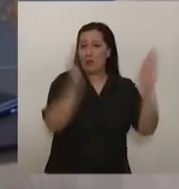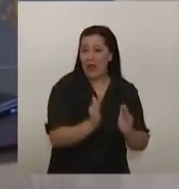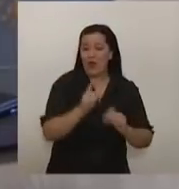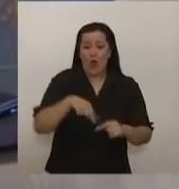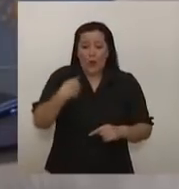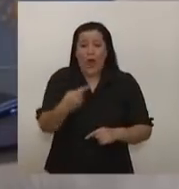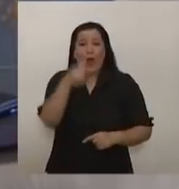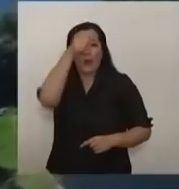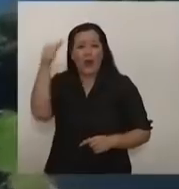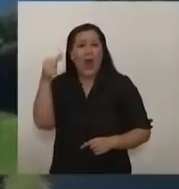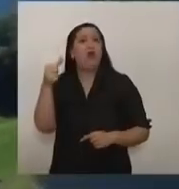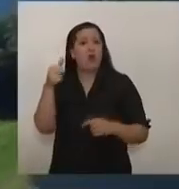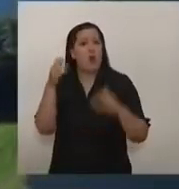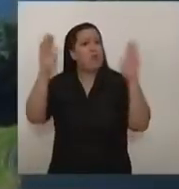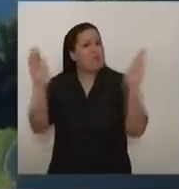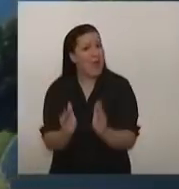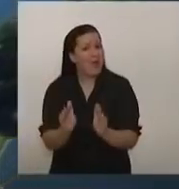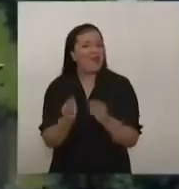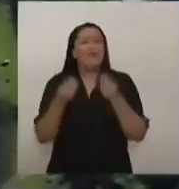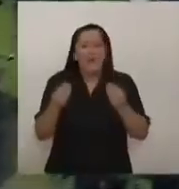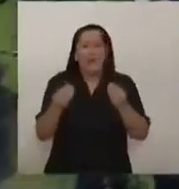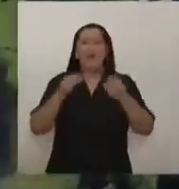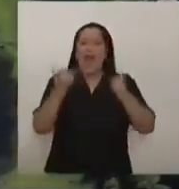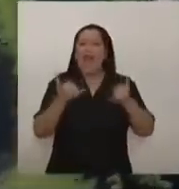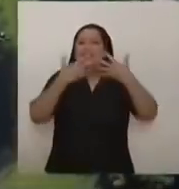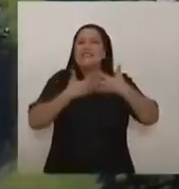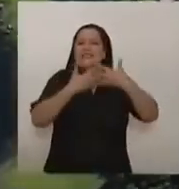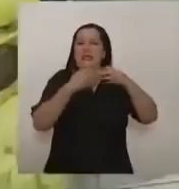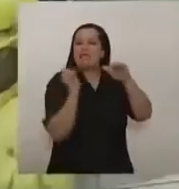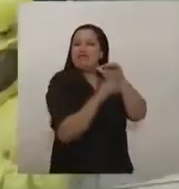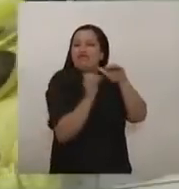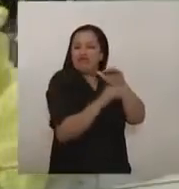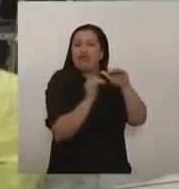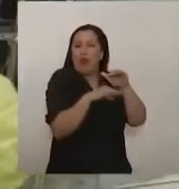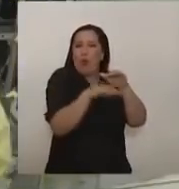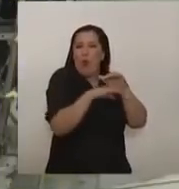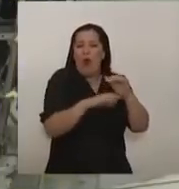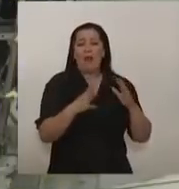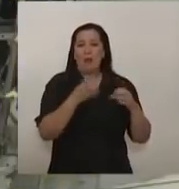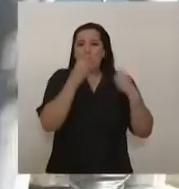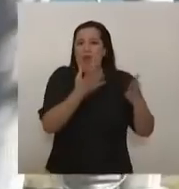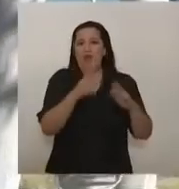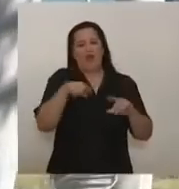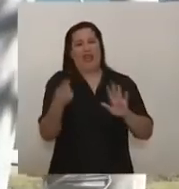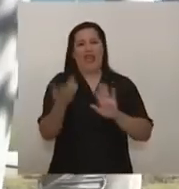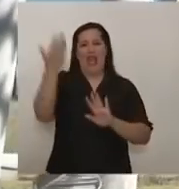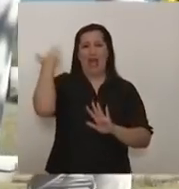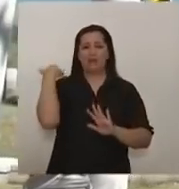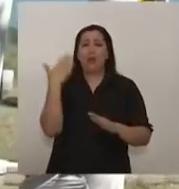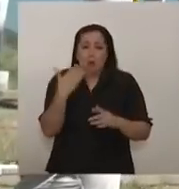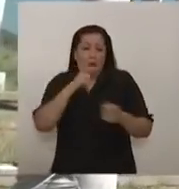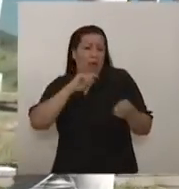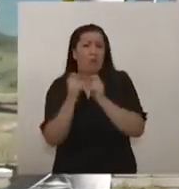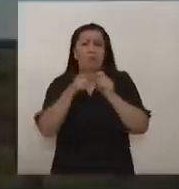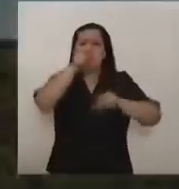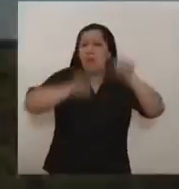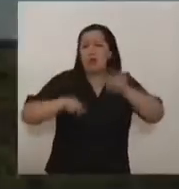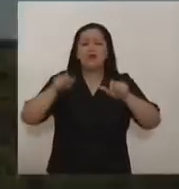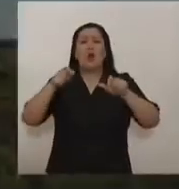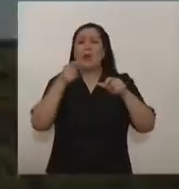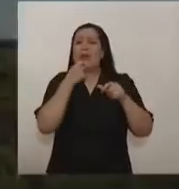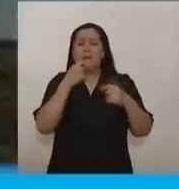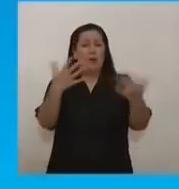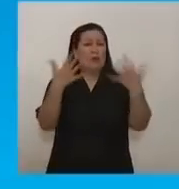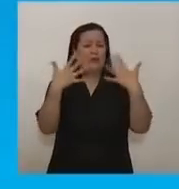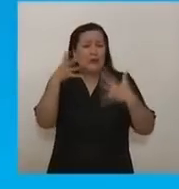habrá menos todavía, porque el sistema tiene una capacidad de reserva muy superior a la de antes, capaz de adaptarse a la demanda en los